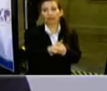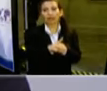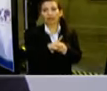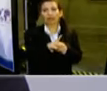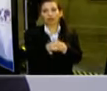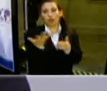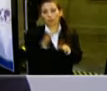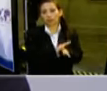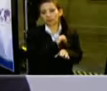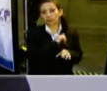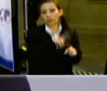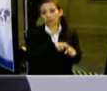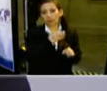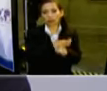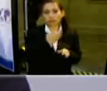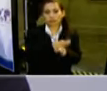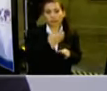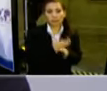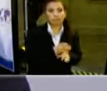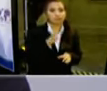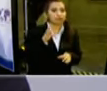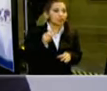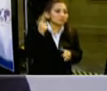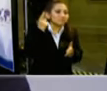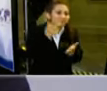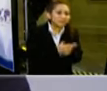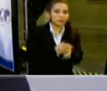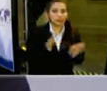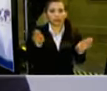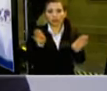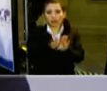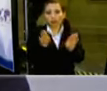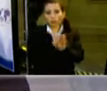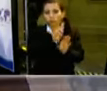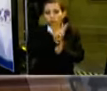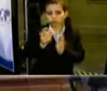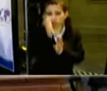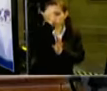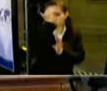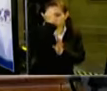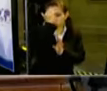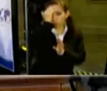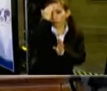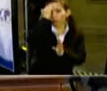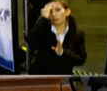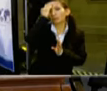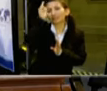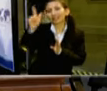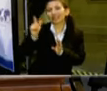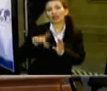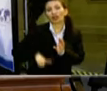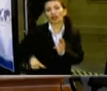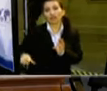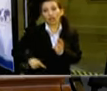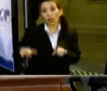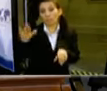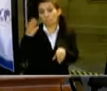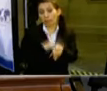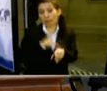en particular la actual, no solamente como el reconocimiento de que el Estado tiene